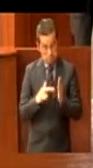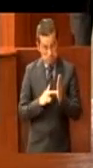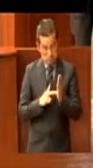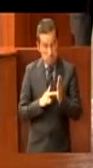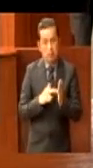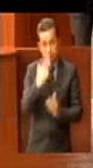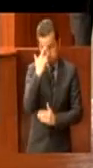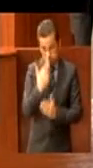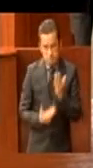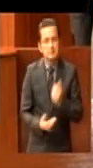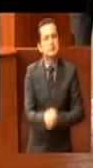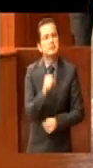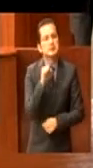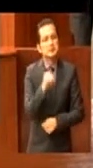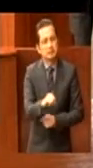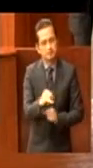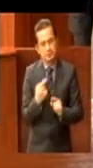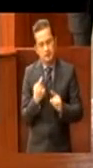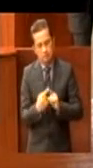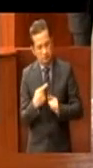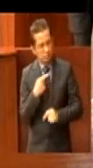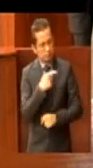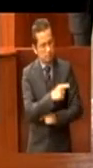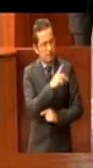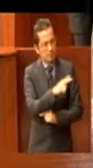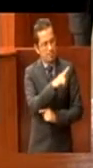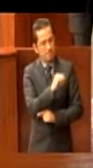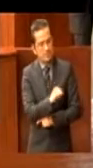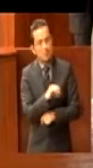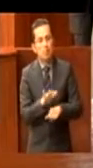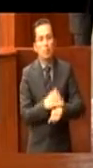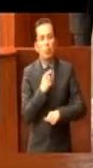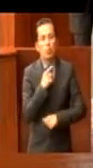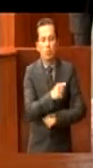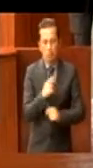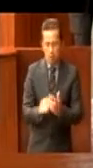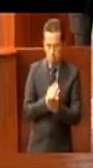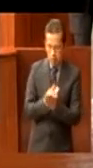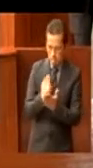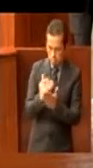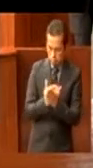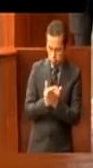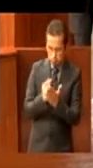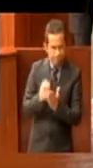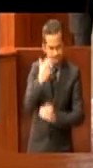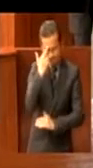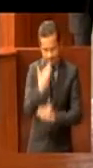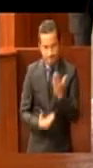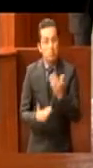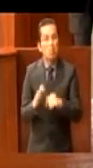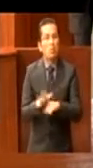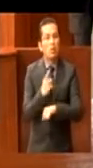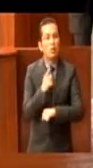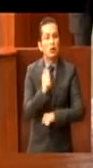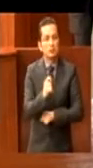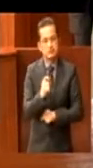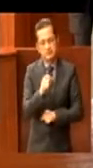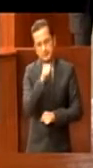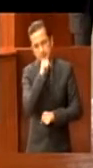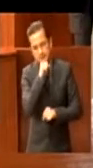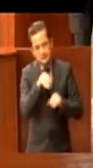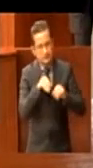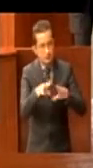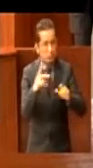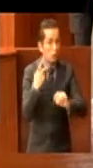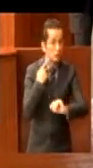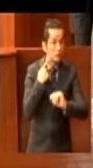atribuida al pri por la vulneración a las normas sobre colocación de propaganda político-electoral por